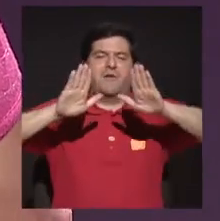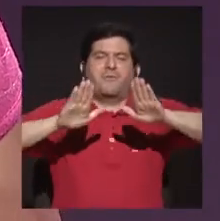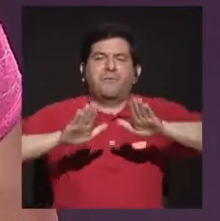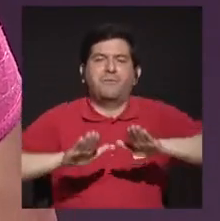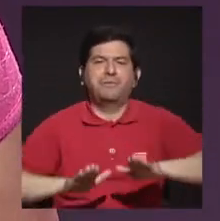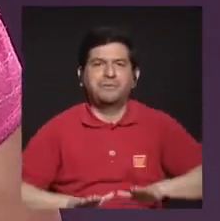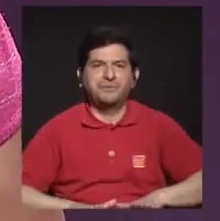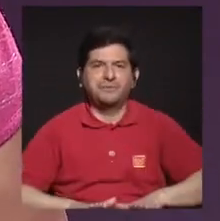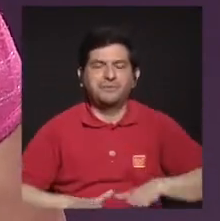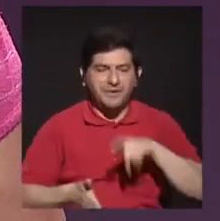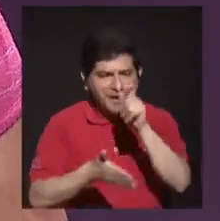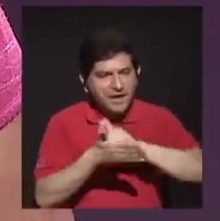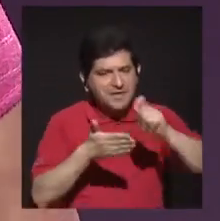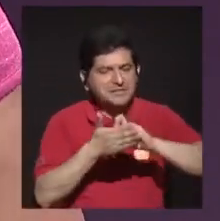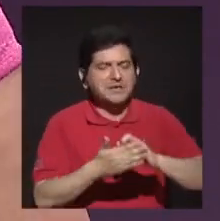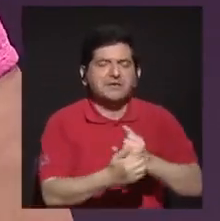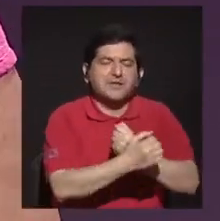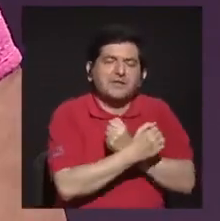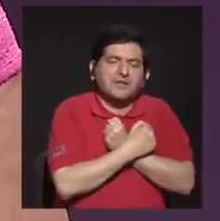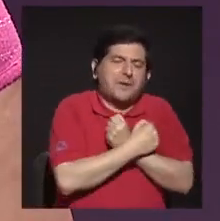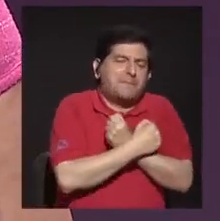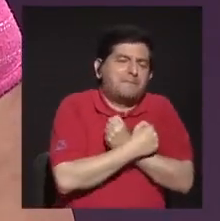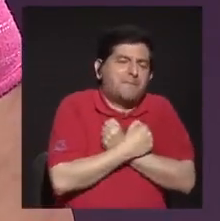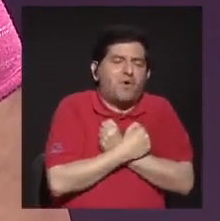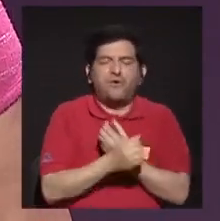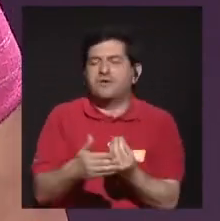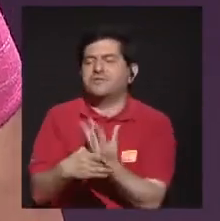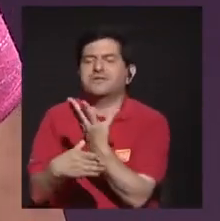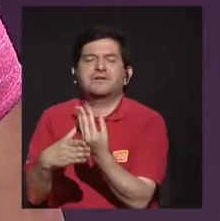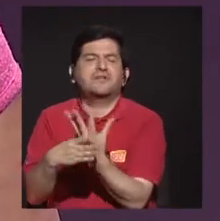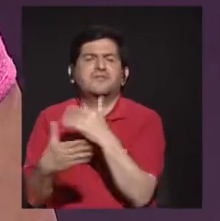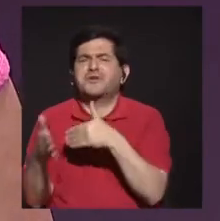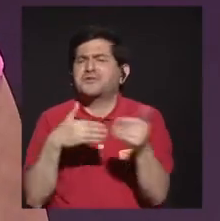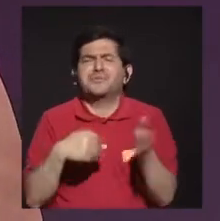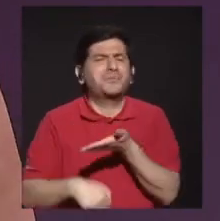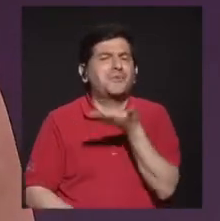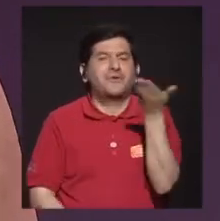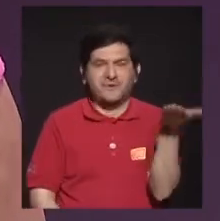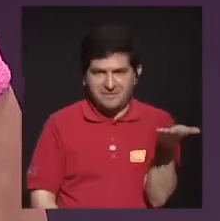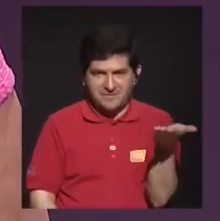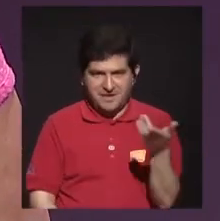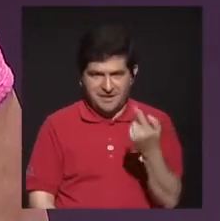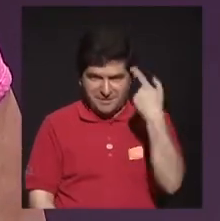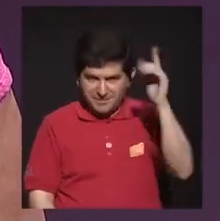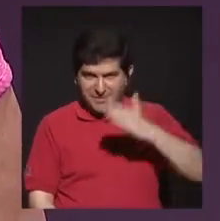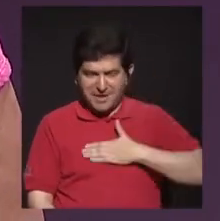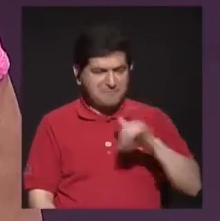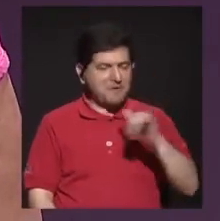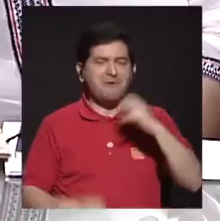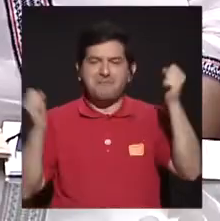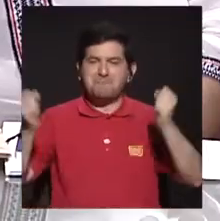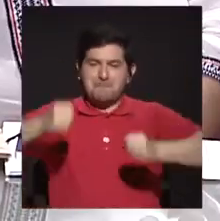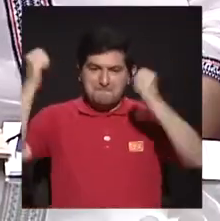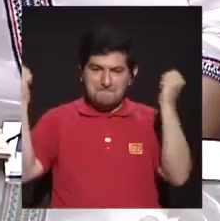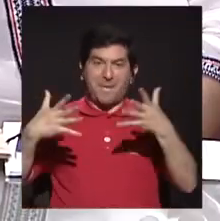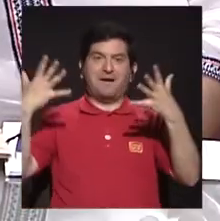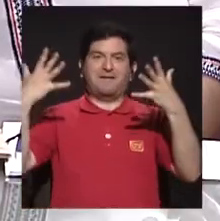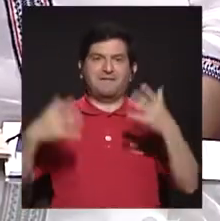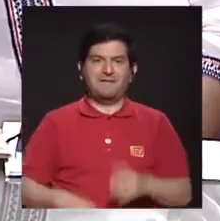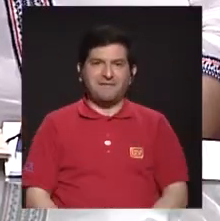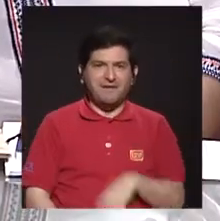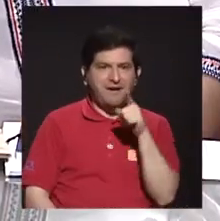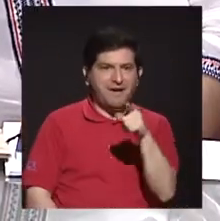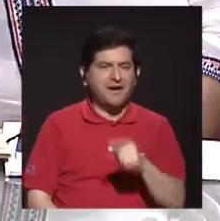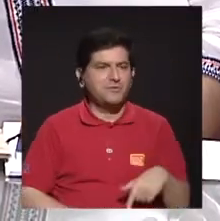Escribir al amor, a las flores, a cualquier cosa. Para mí es mágico porque lo puede llevar a usted